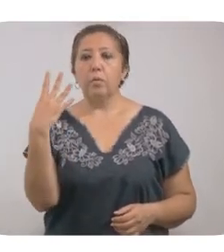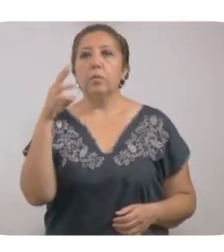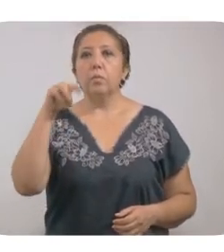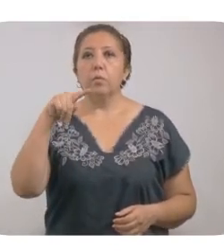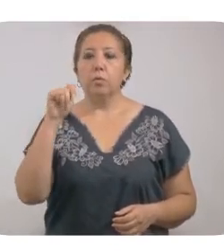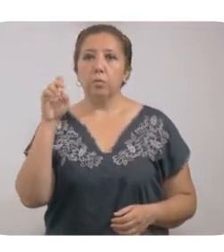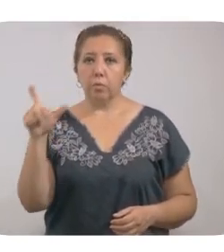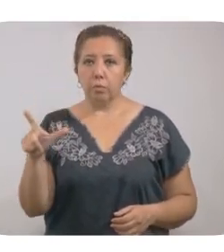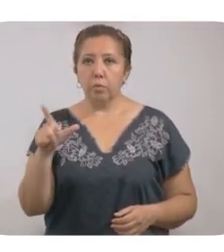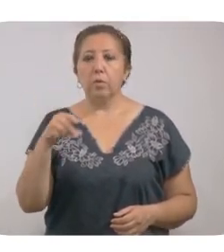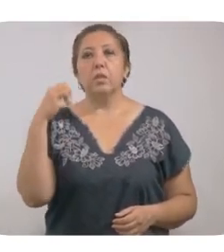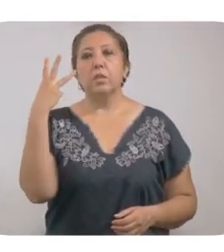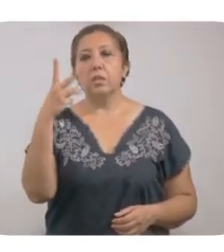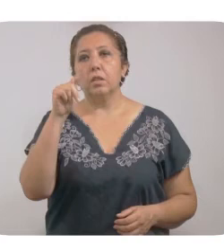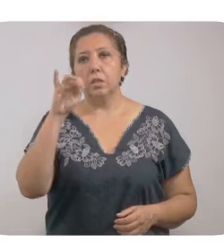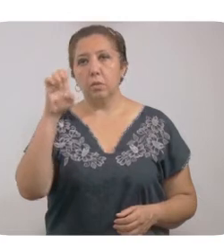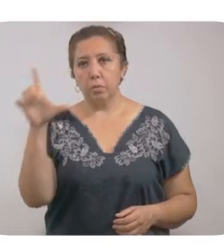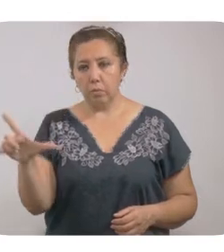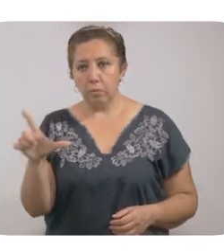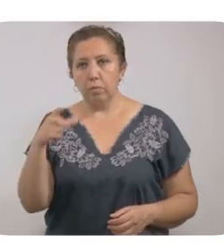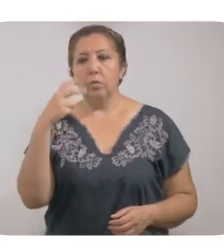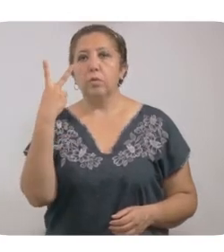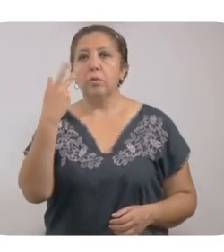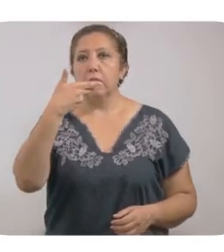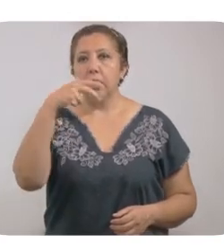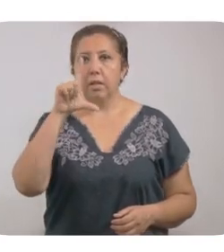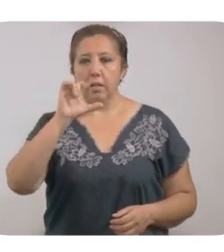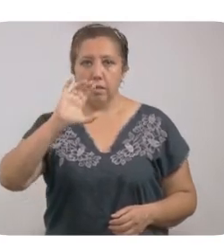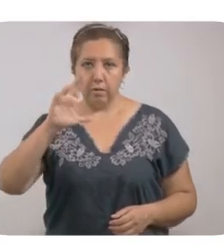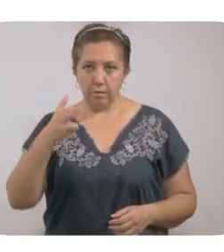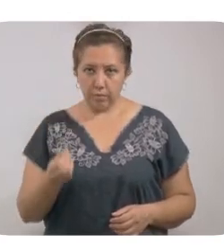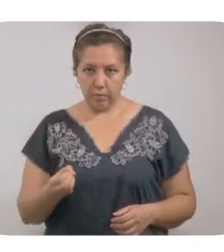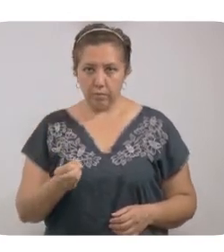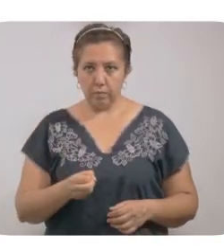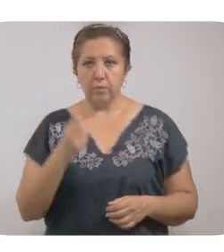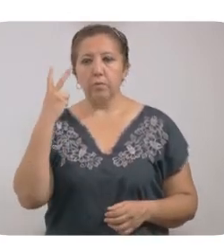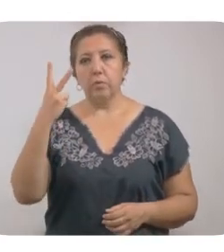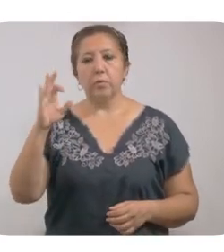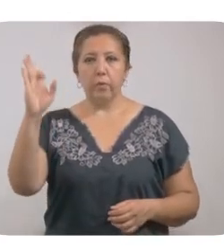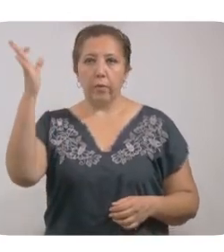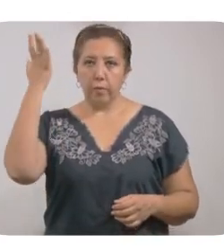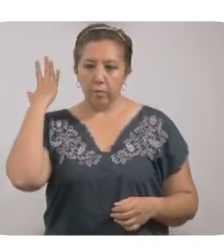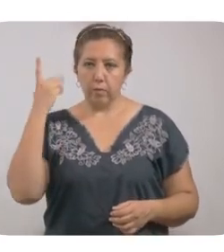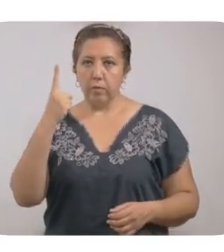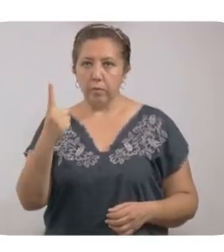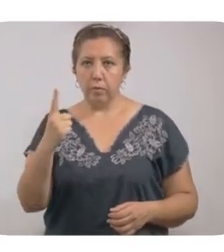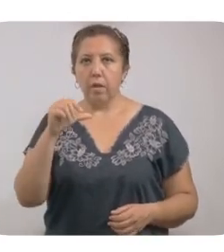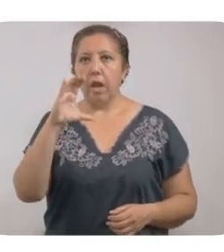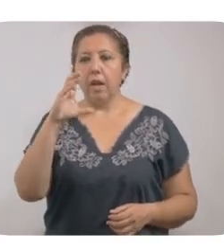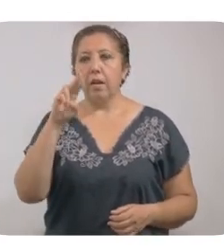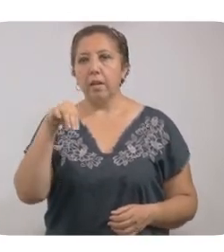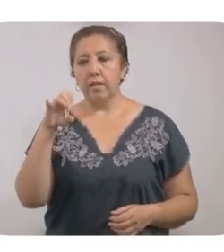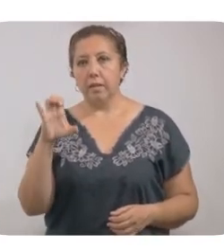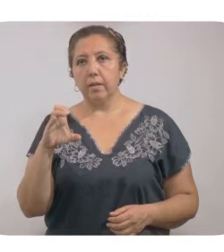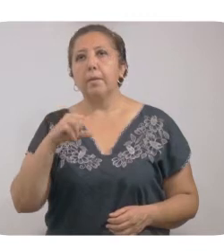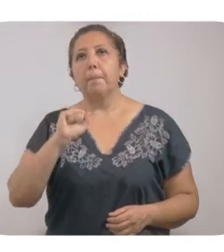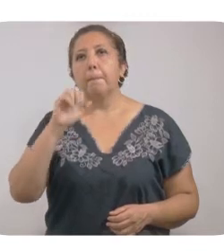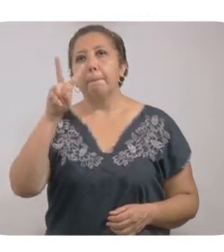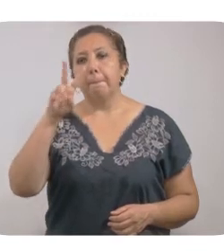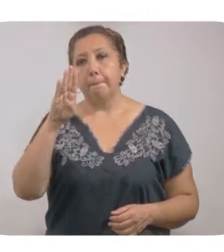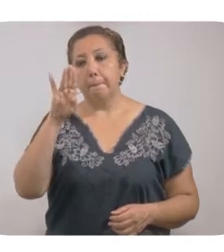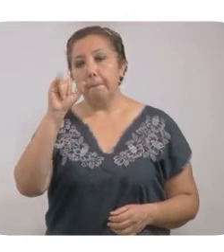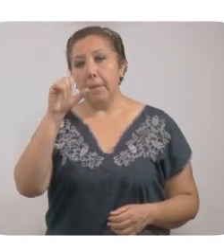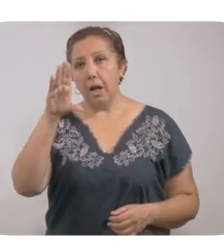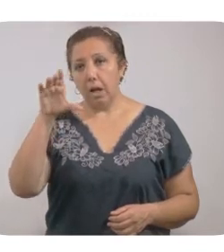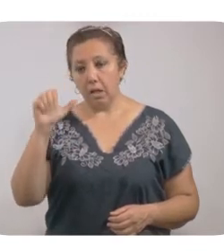Motul, 3 en Ticul, 2 en Jalachú y Tizimín, 2 foráneos y 1 en Acanqué, Baca,